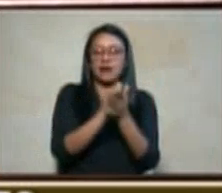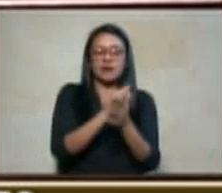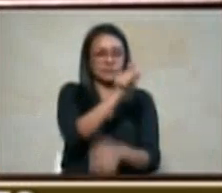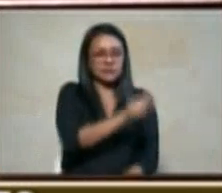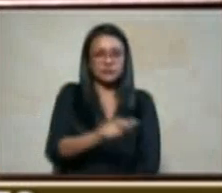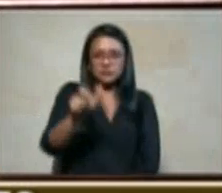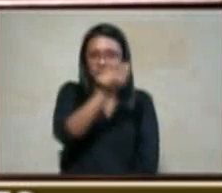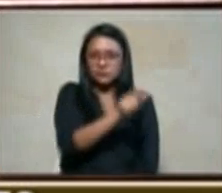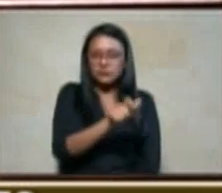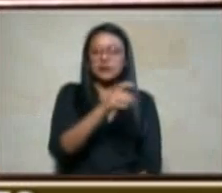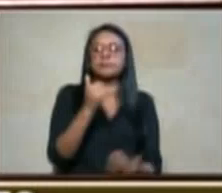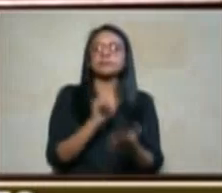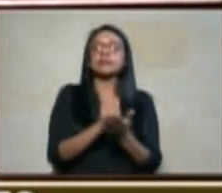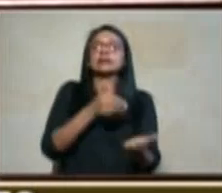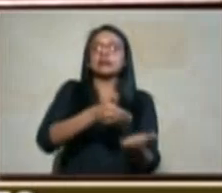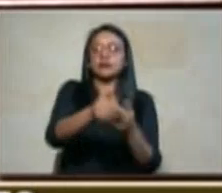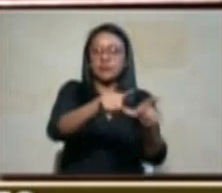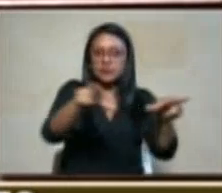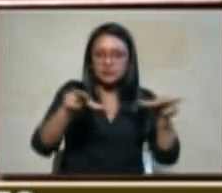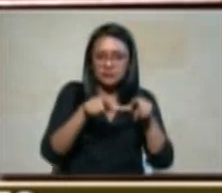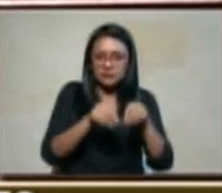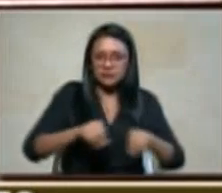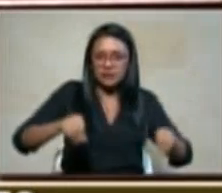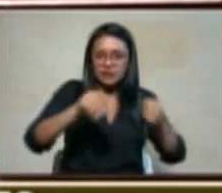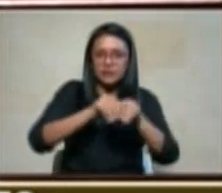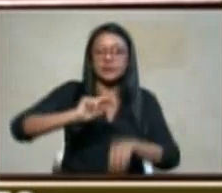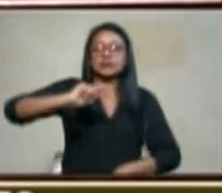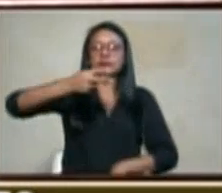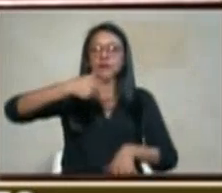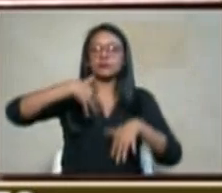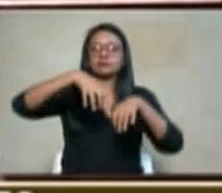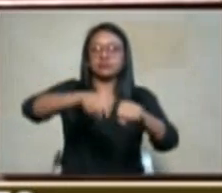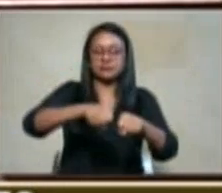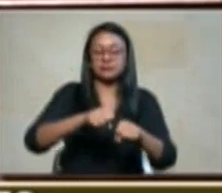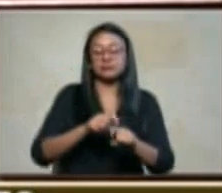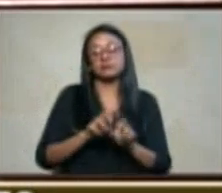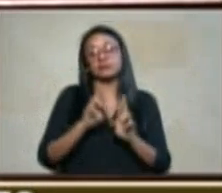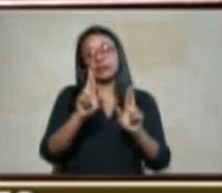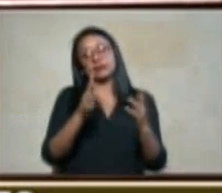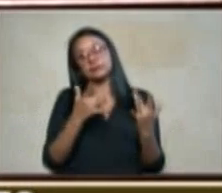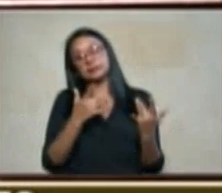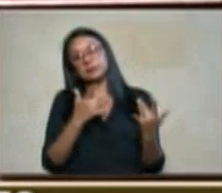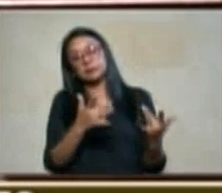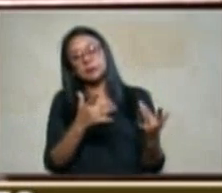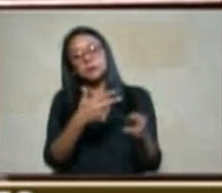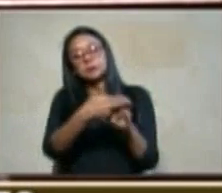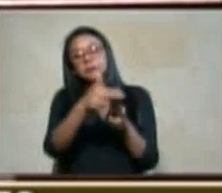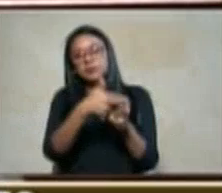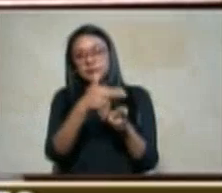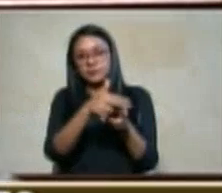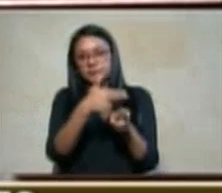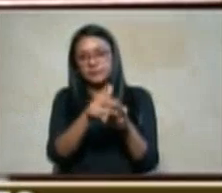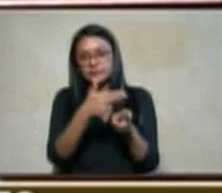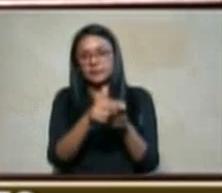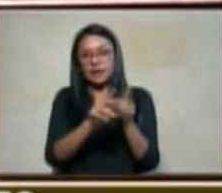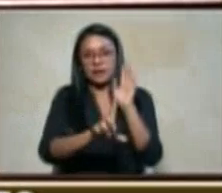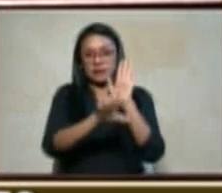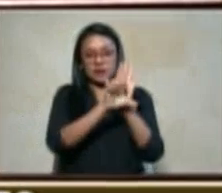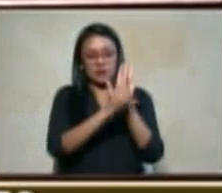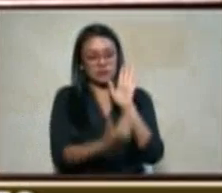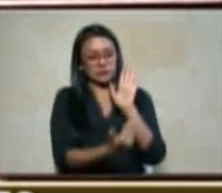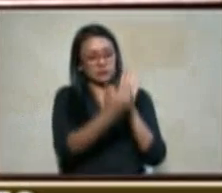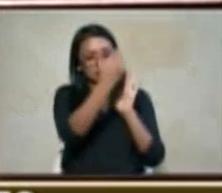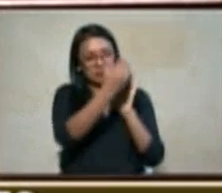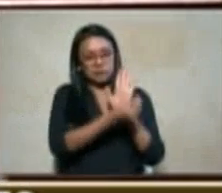población, se está comprando tierra ya para segundos ocupantes. Esperamos que prontamente esta ley